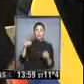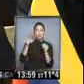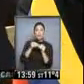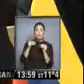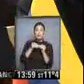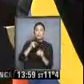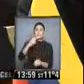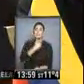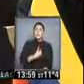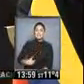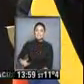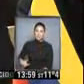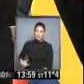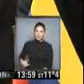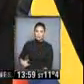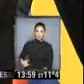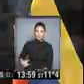compañero vicepresidente.